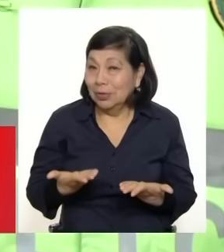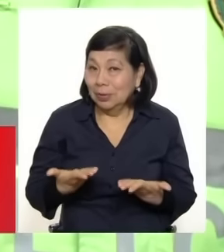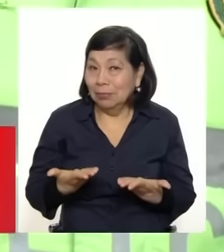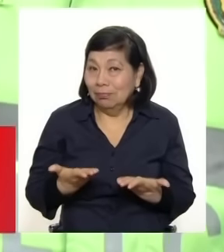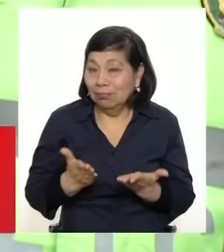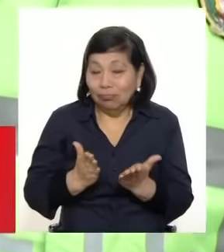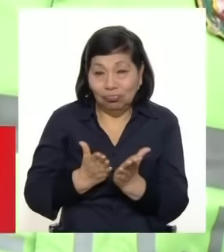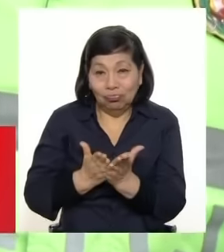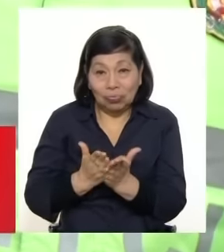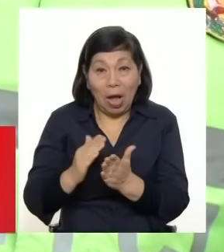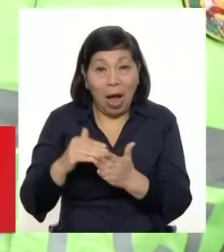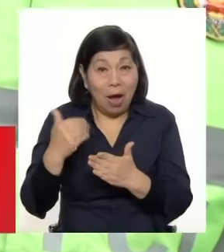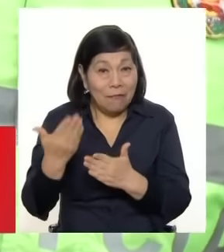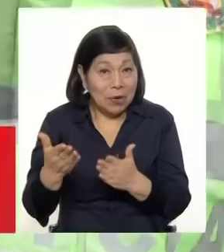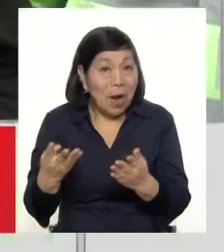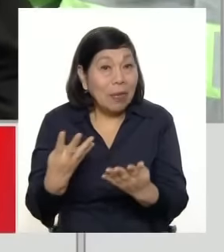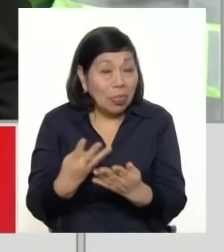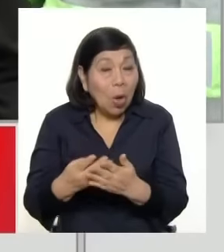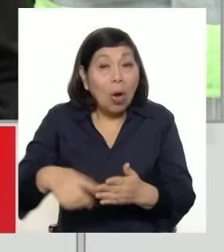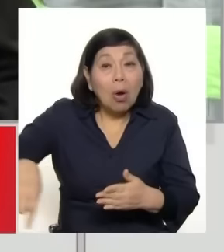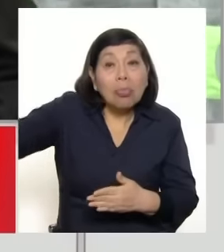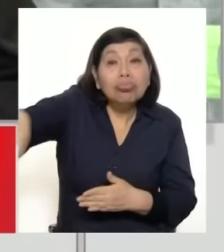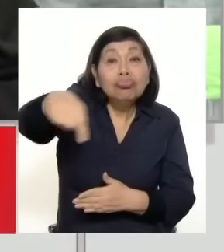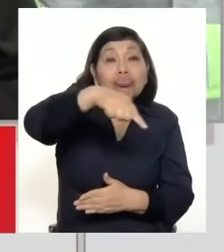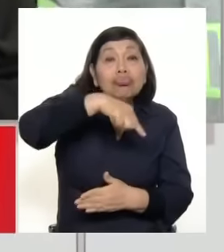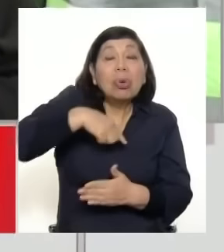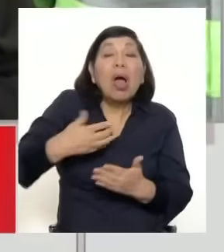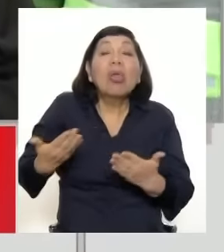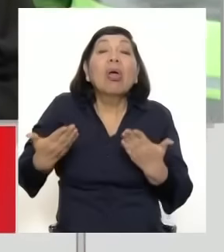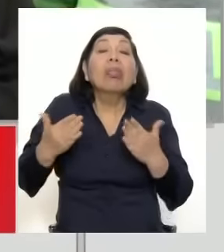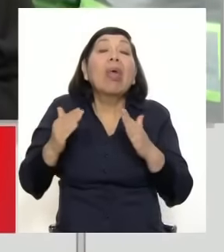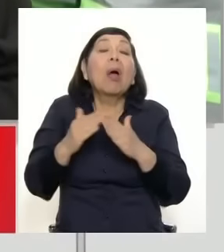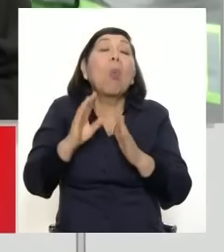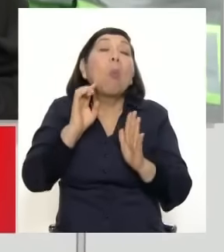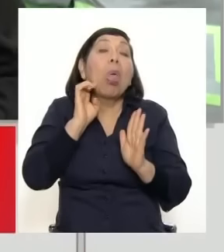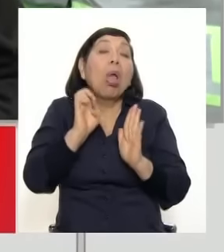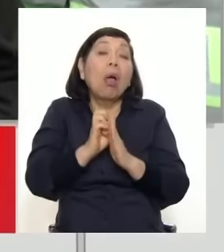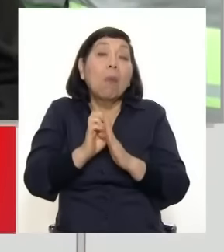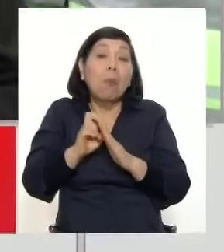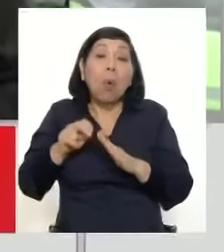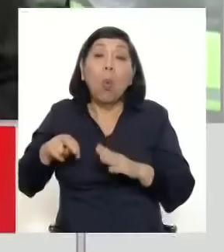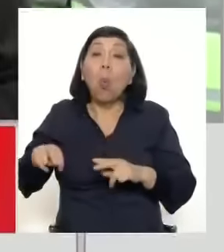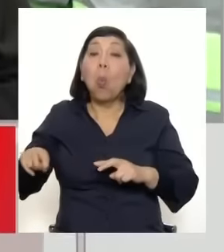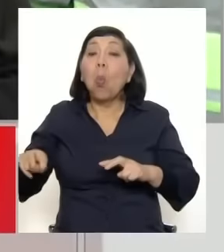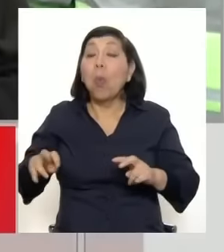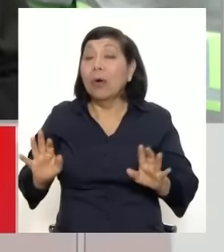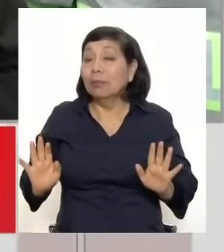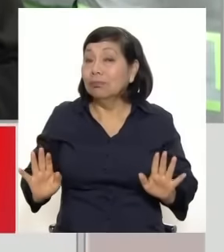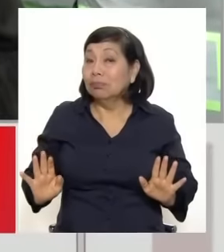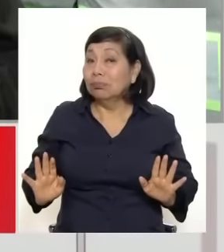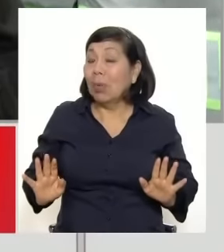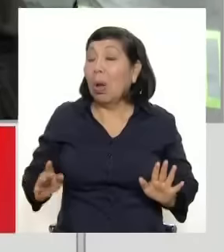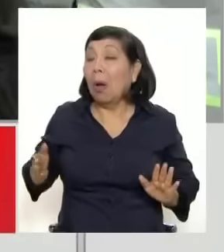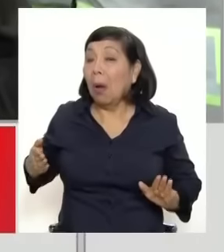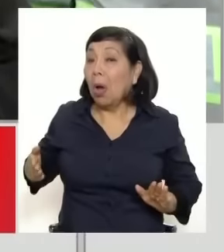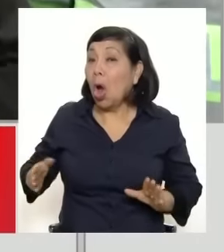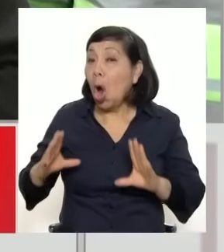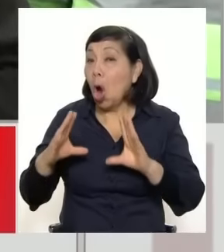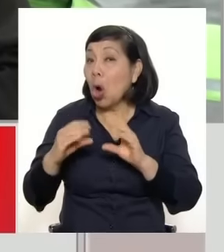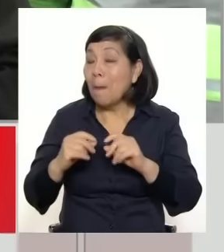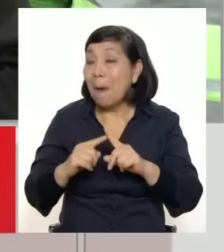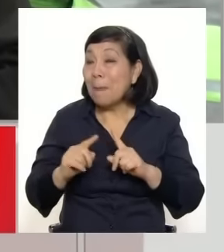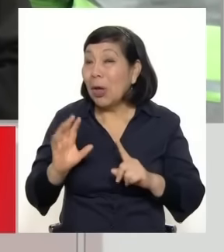ciñe en la parte exterior del penal, sino alrededores. Toda vez que de repente una persona, hipotéticamente hablando, pudiera entrar a conversar,